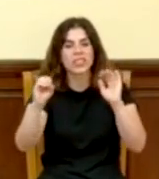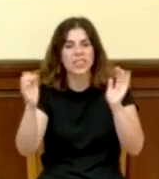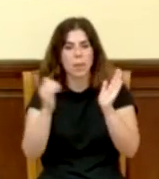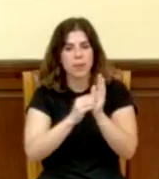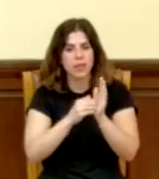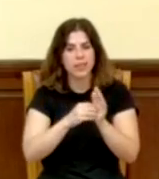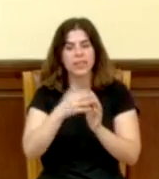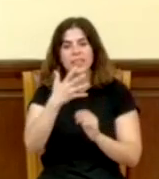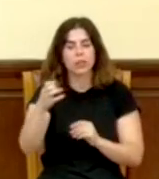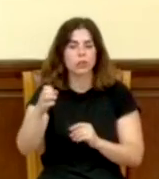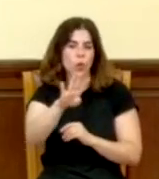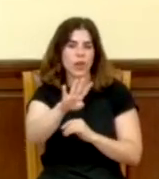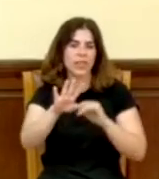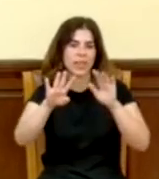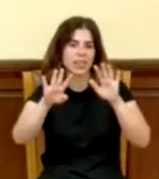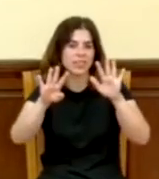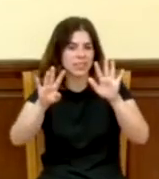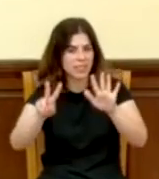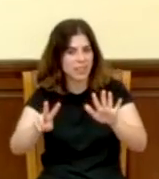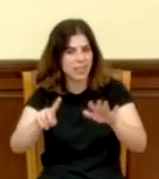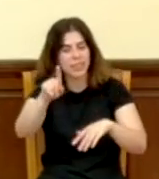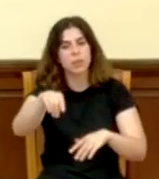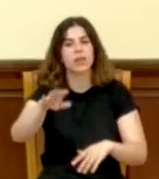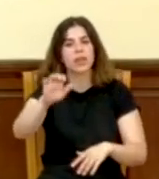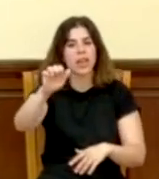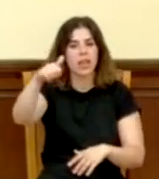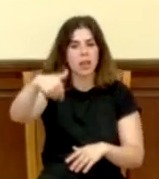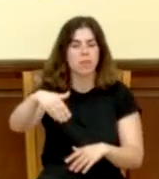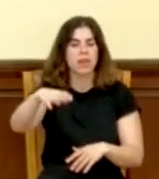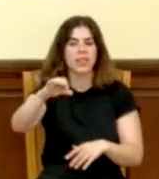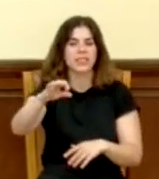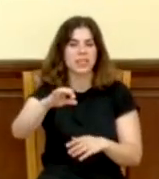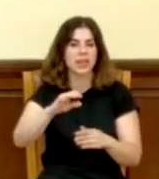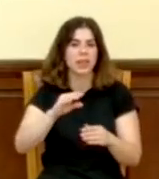440.597, encomienda de gestión al IMS por importe de